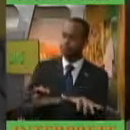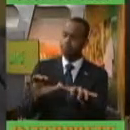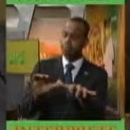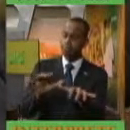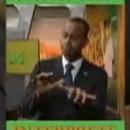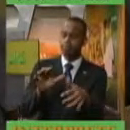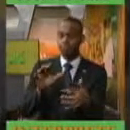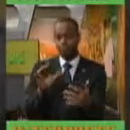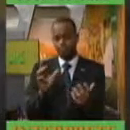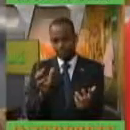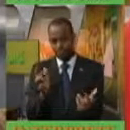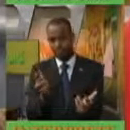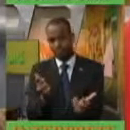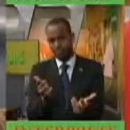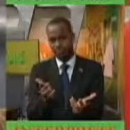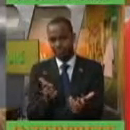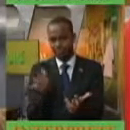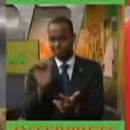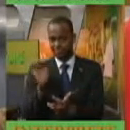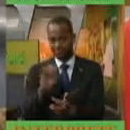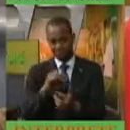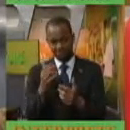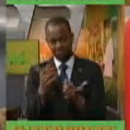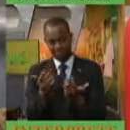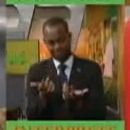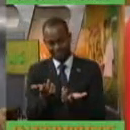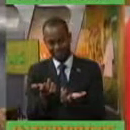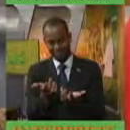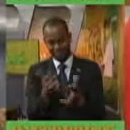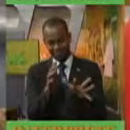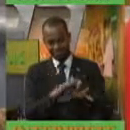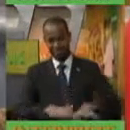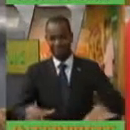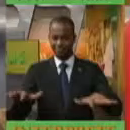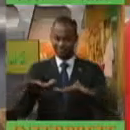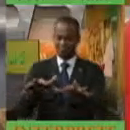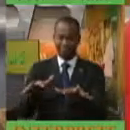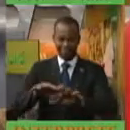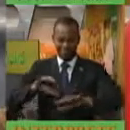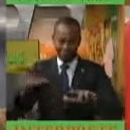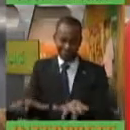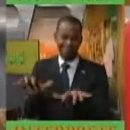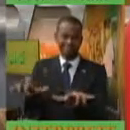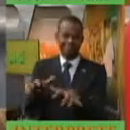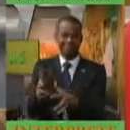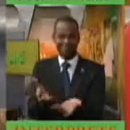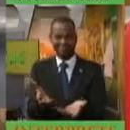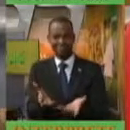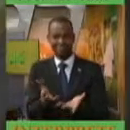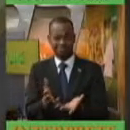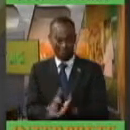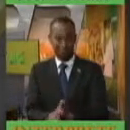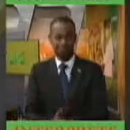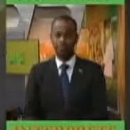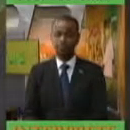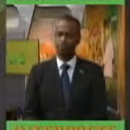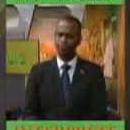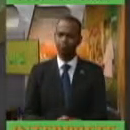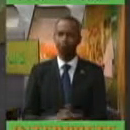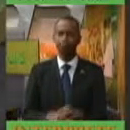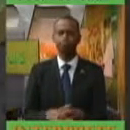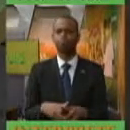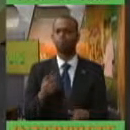a la vez haciendo este trabajo en el territorio. Porque hay una cosa, o sea, muy